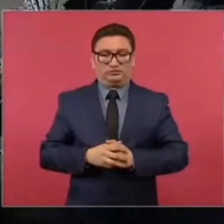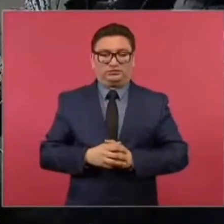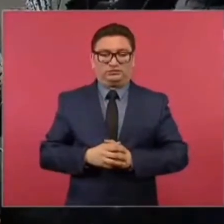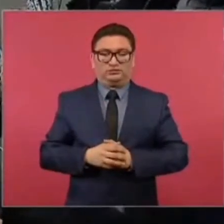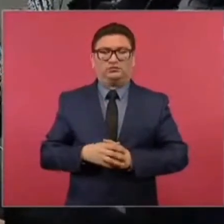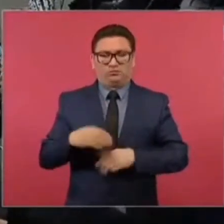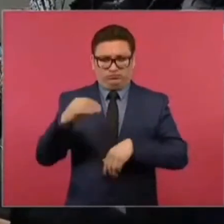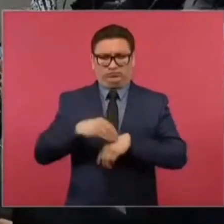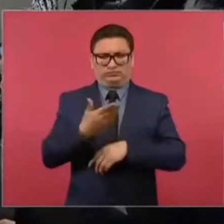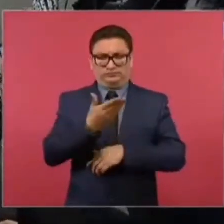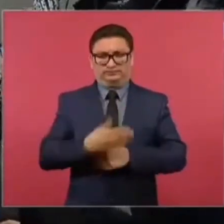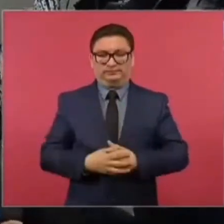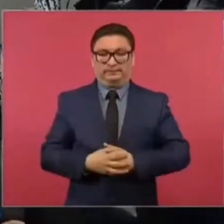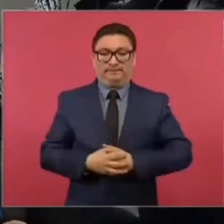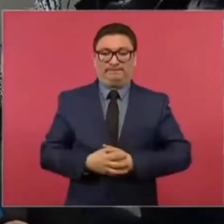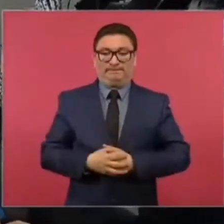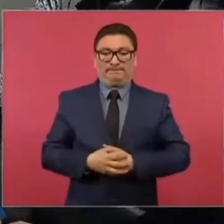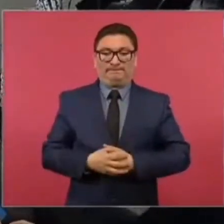Ponlo.